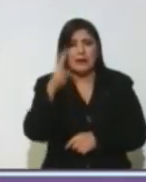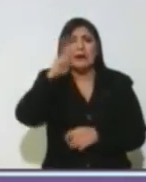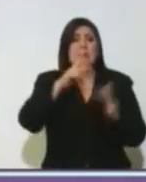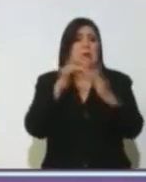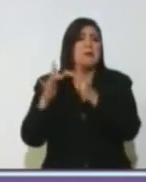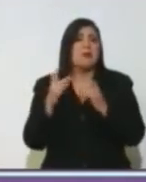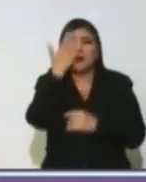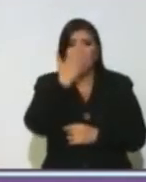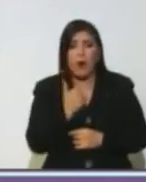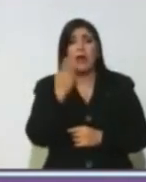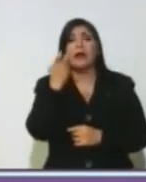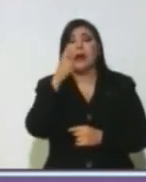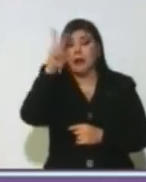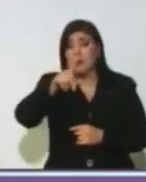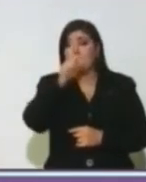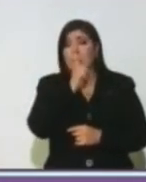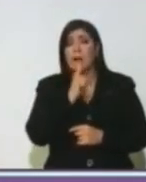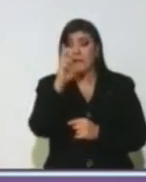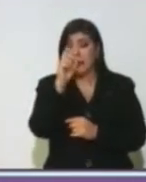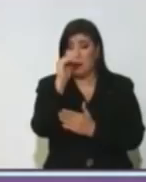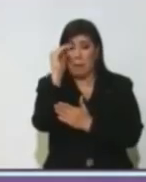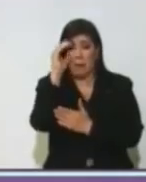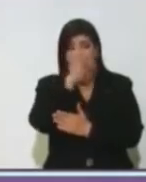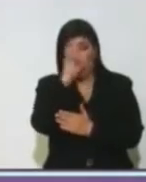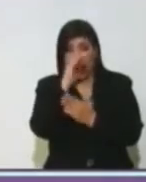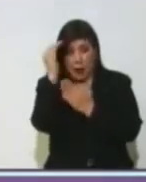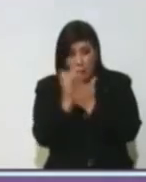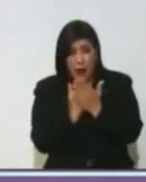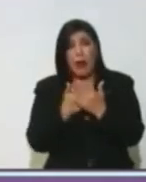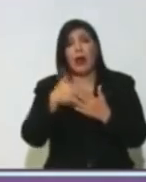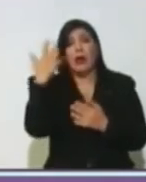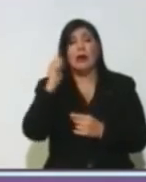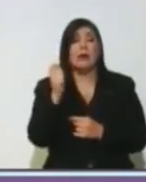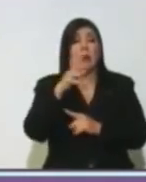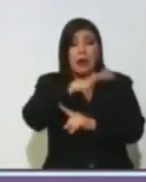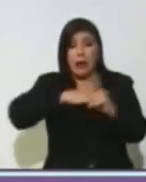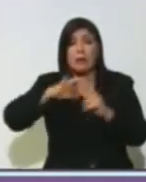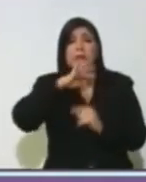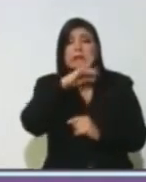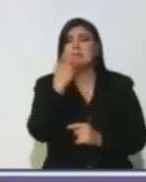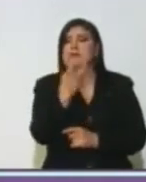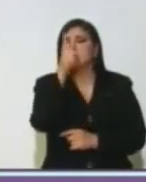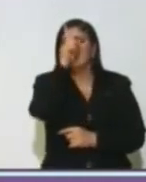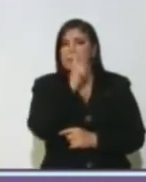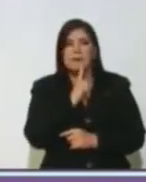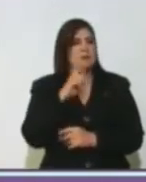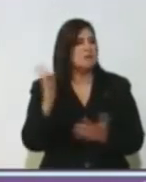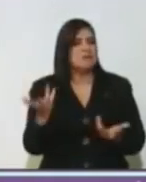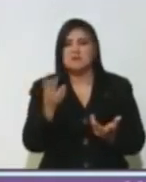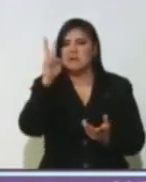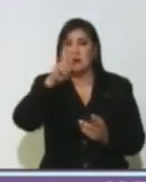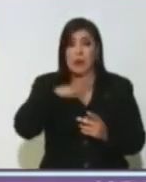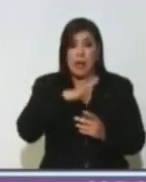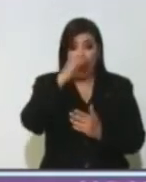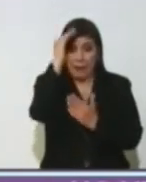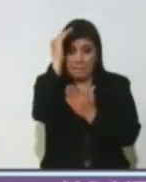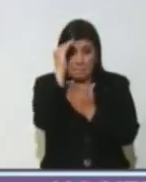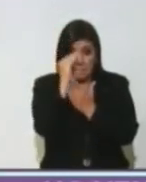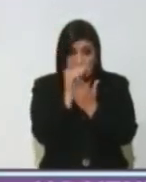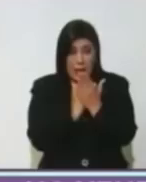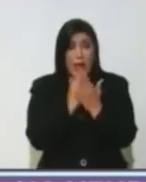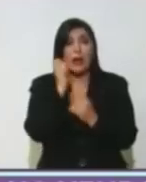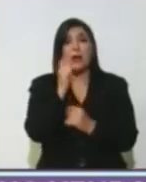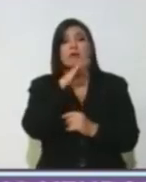que se ha reducido el 30 por ciento que se redujo en ese entonces el 30 por ciento de la contaminación si hubo alguna reducción fue por acciones